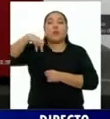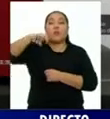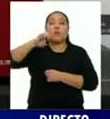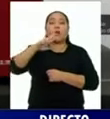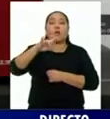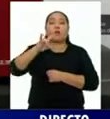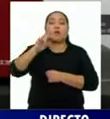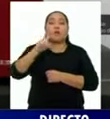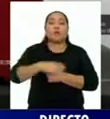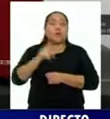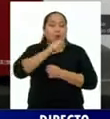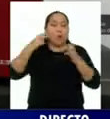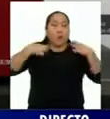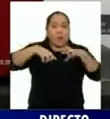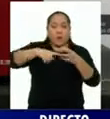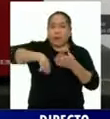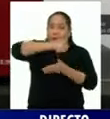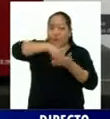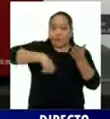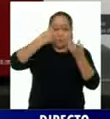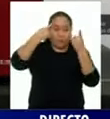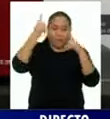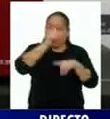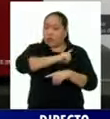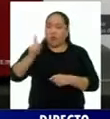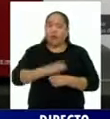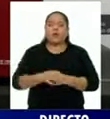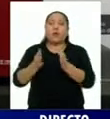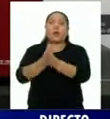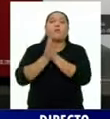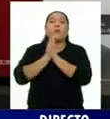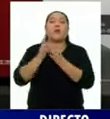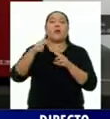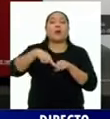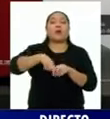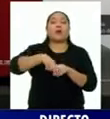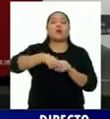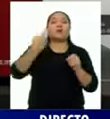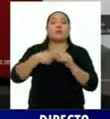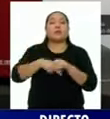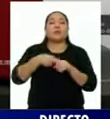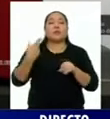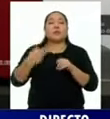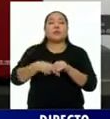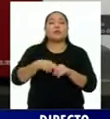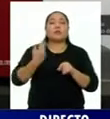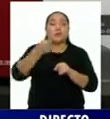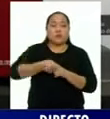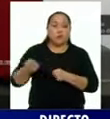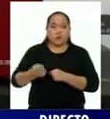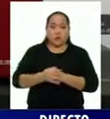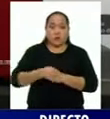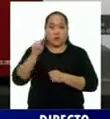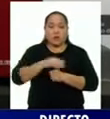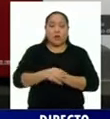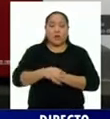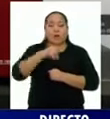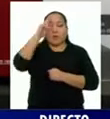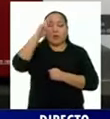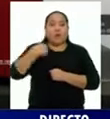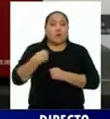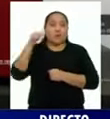permitirán que se firme ningún contrato, y han pedido la renuncia del directorio en pleno de Petroperú. Los loretanos queremos saber si